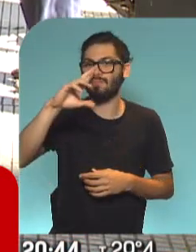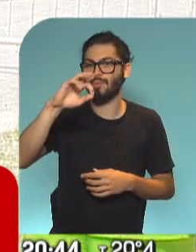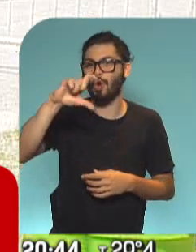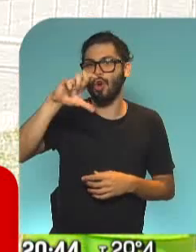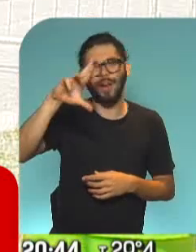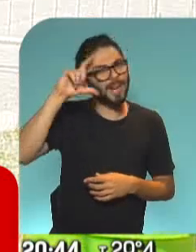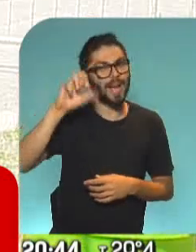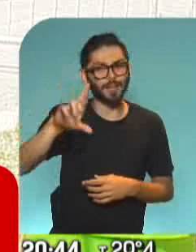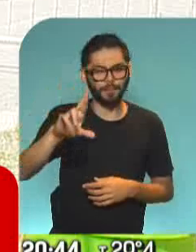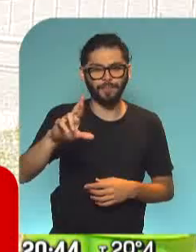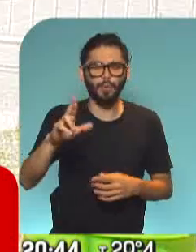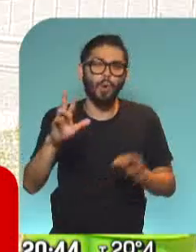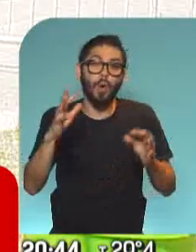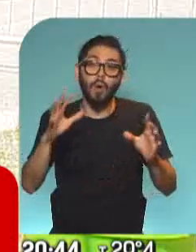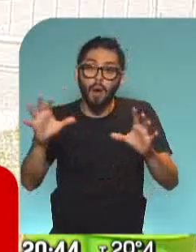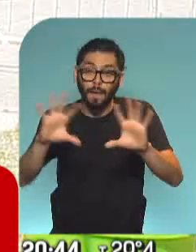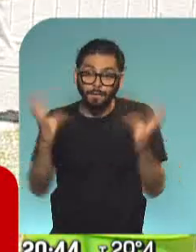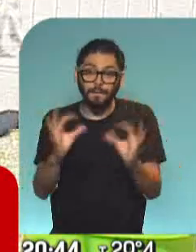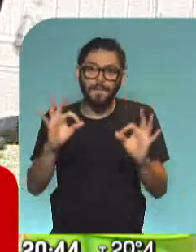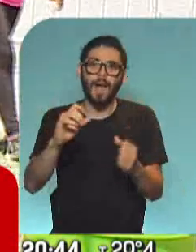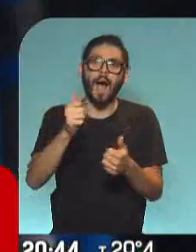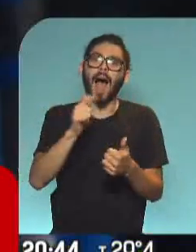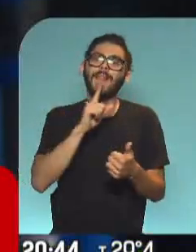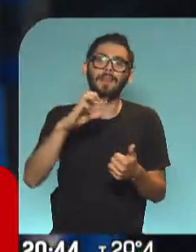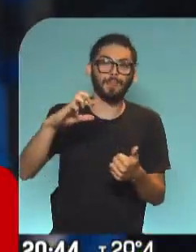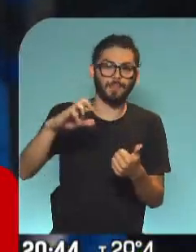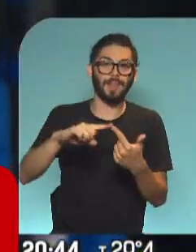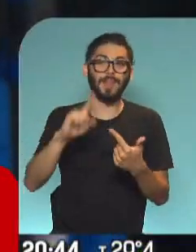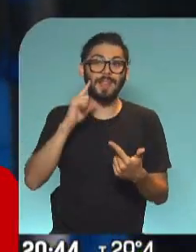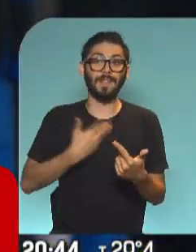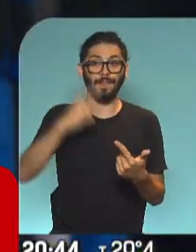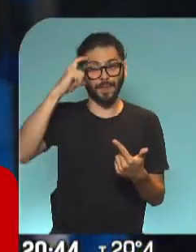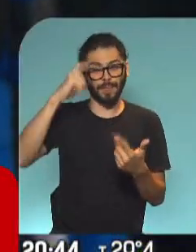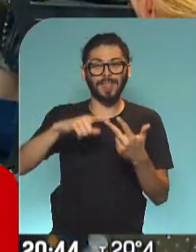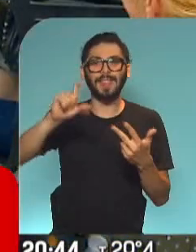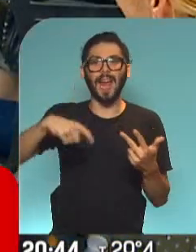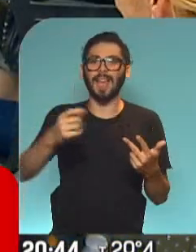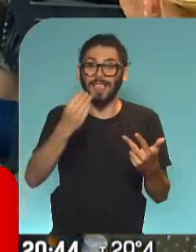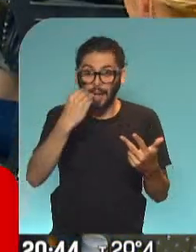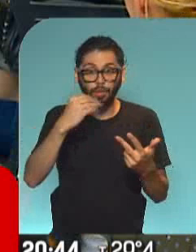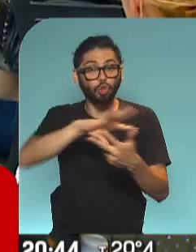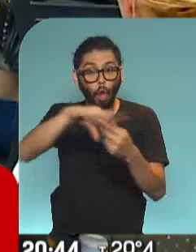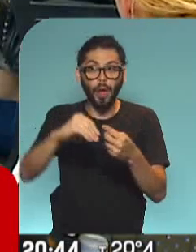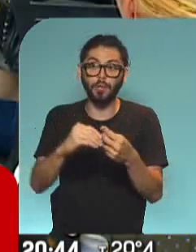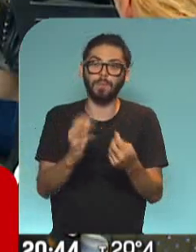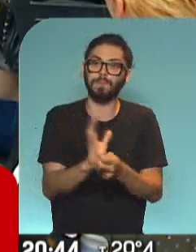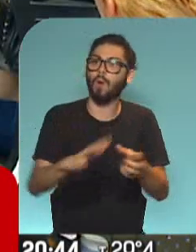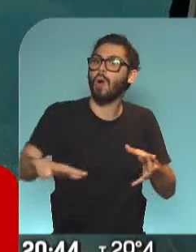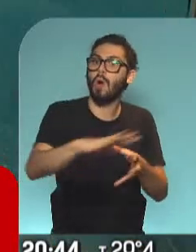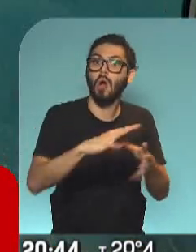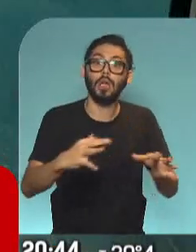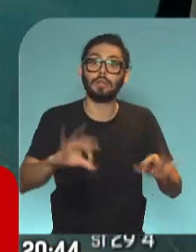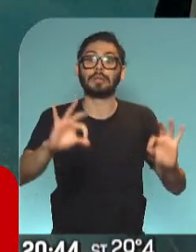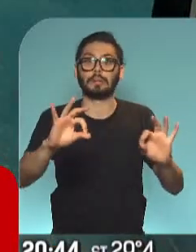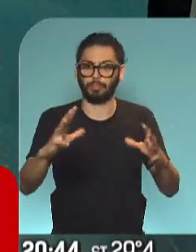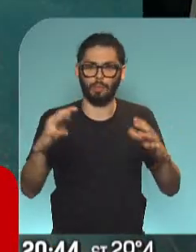que el IFE, el ATP y la tarjeta alimentaria fueron políticas eficaces que evitaron el hundimiento de un sector de la población,